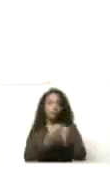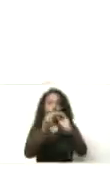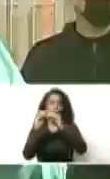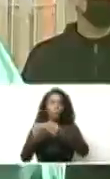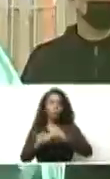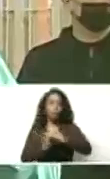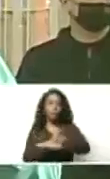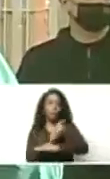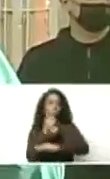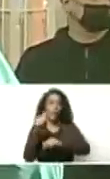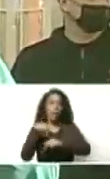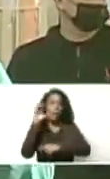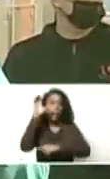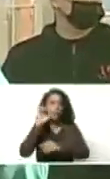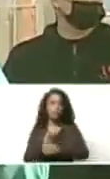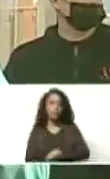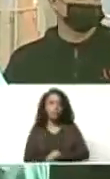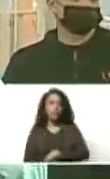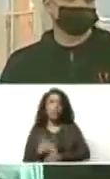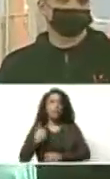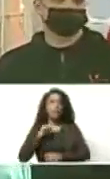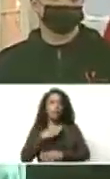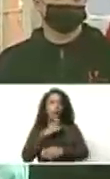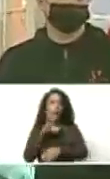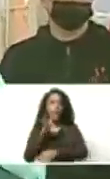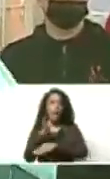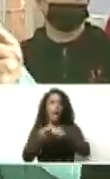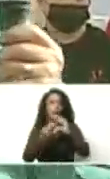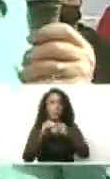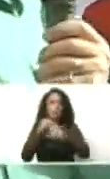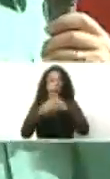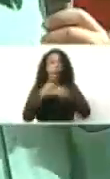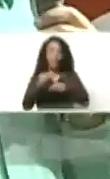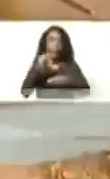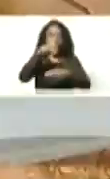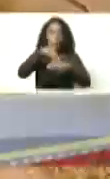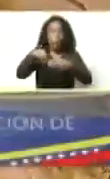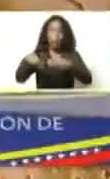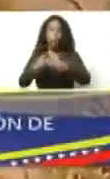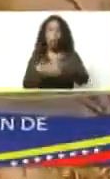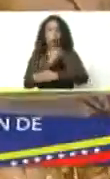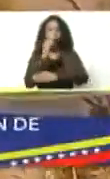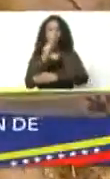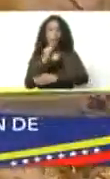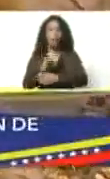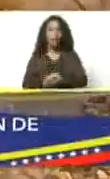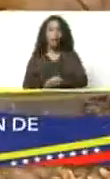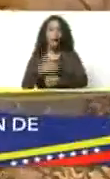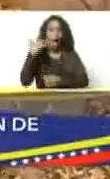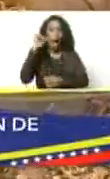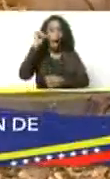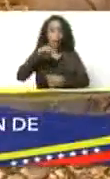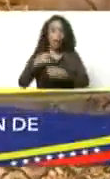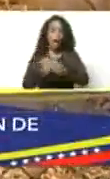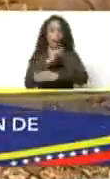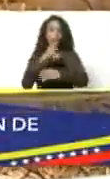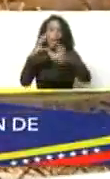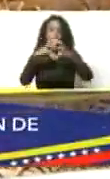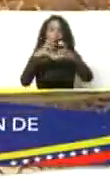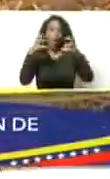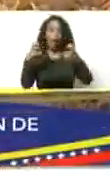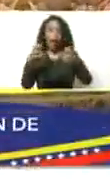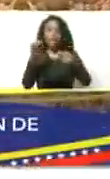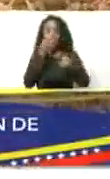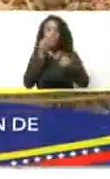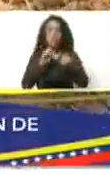rearborizar a nuestro país. Sí. Tenemos que hay una rearborización. Aquí tenemos árboles de aguacate,